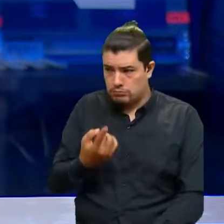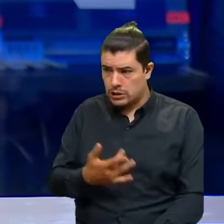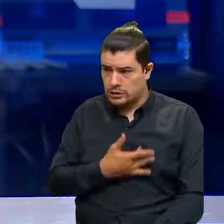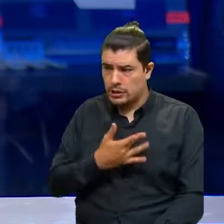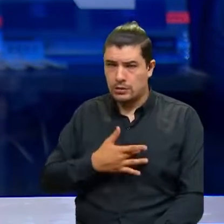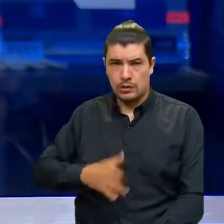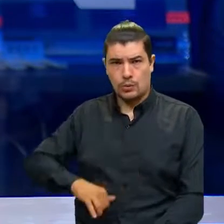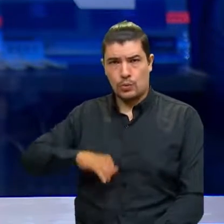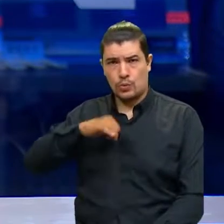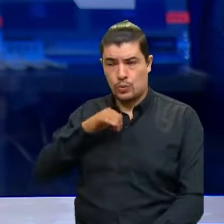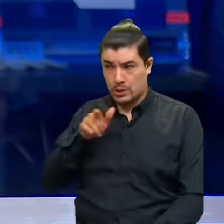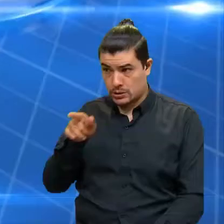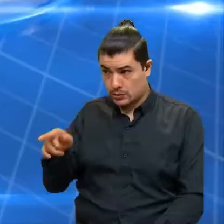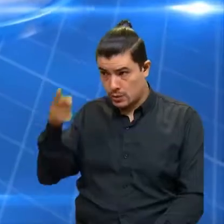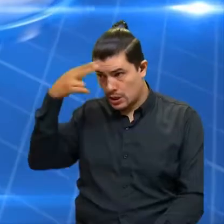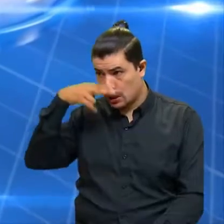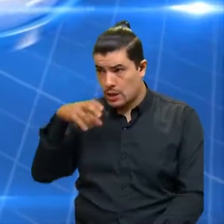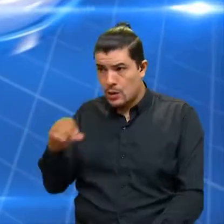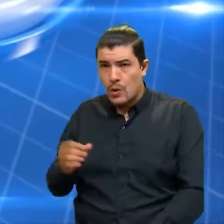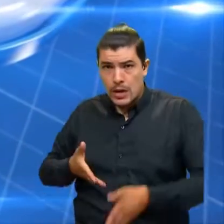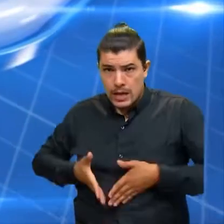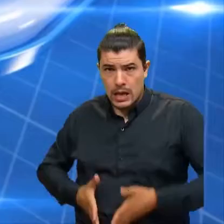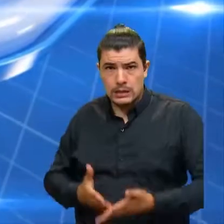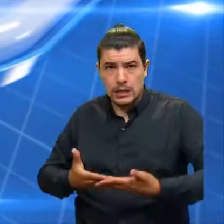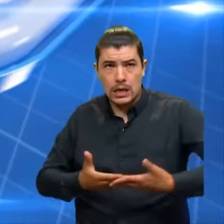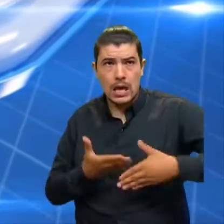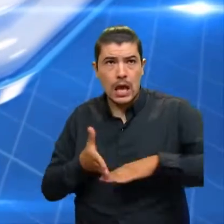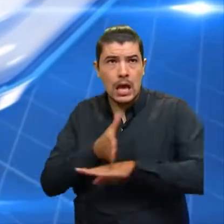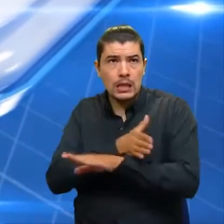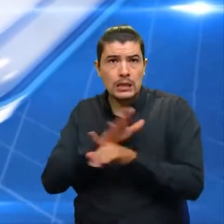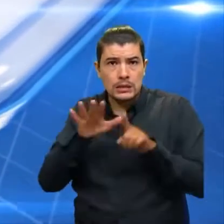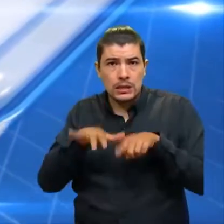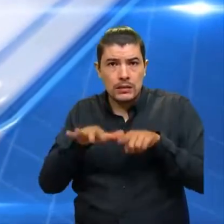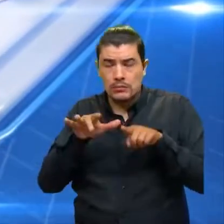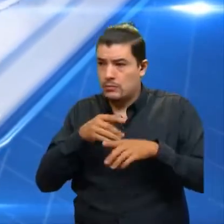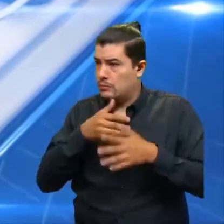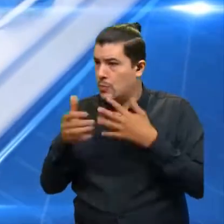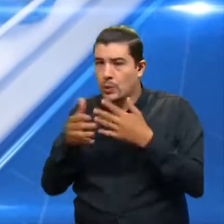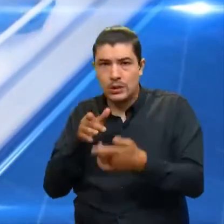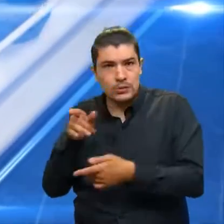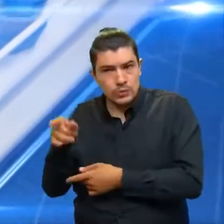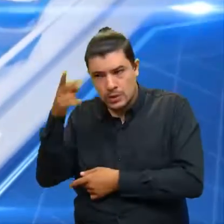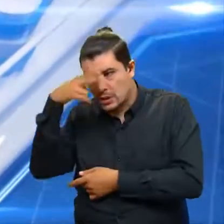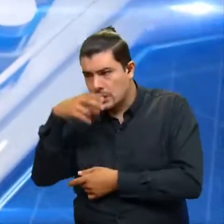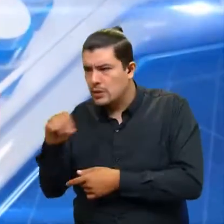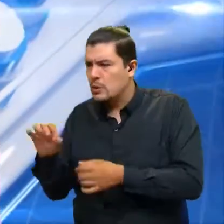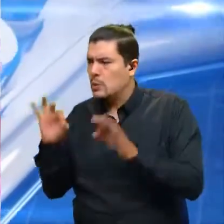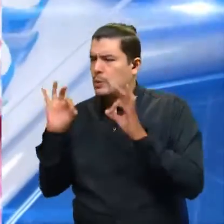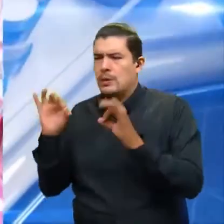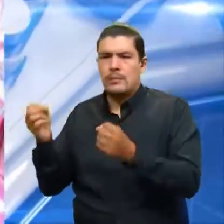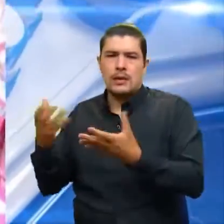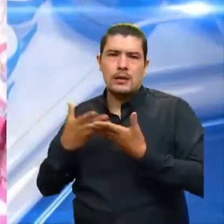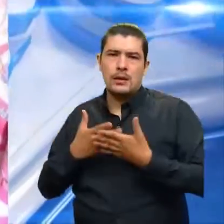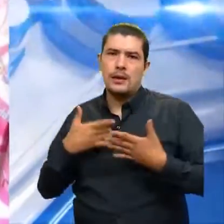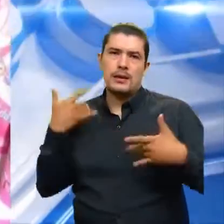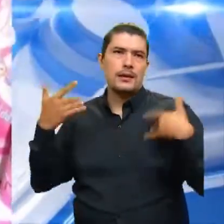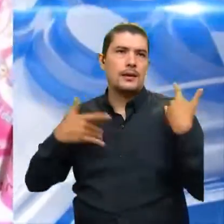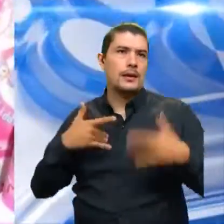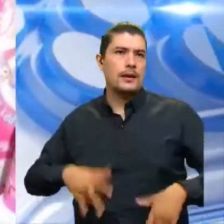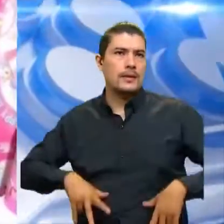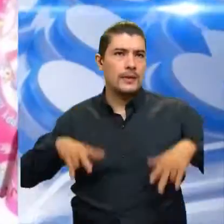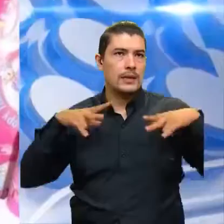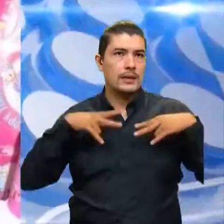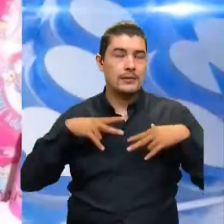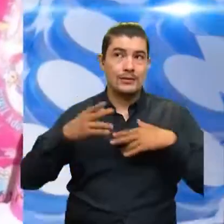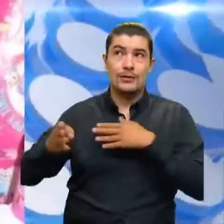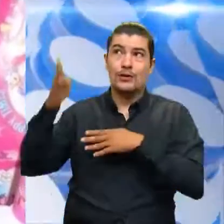vida. Juan Sebastián Arciniega es uno de los 5 hijos prematuros que tiene Janet Hurtado. Como un regalo